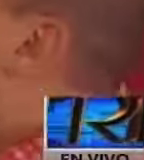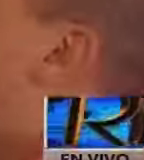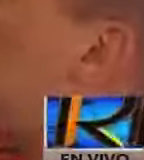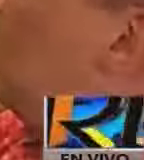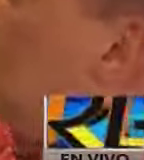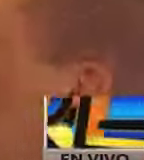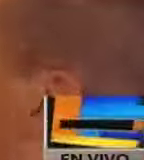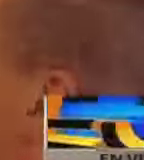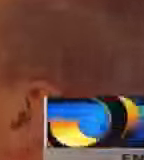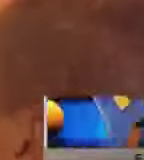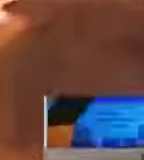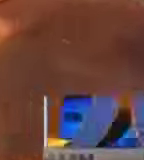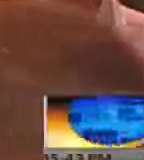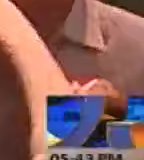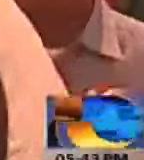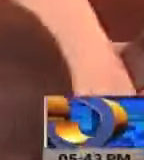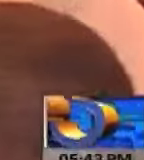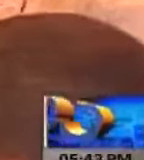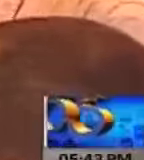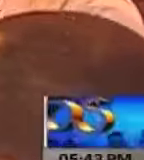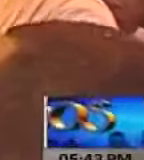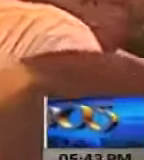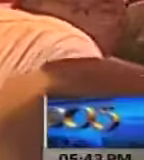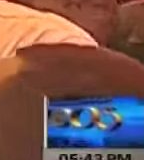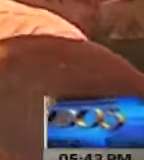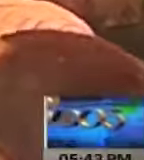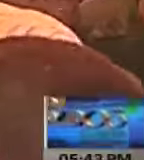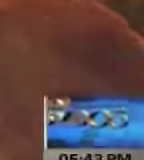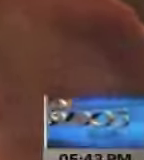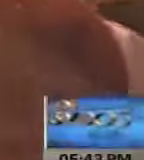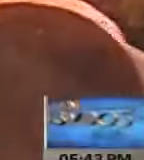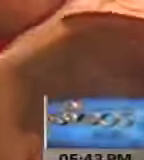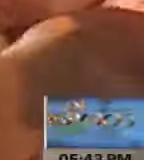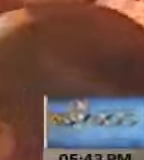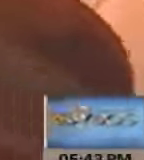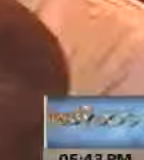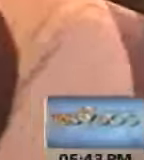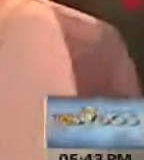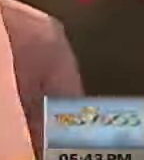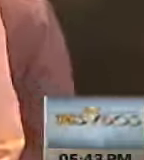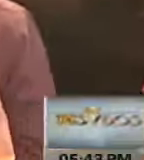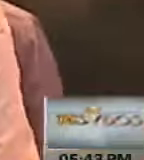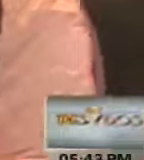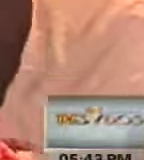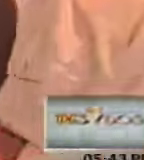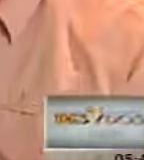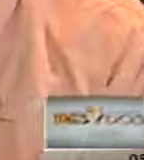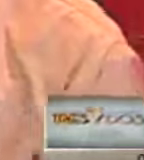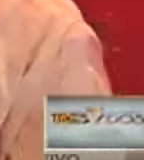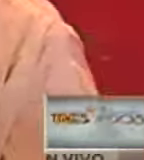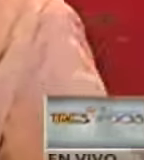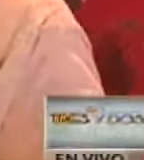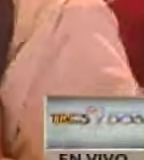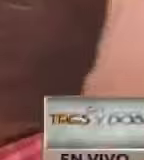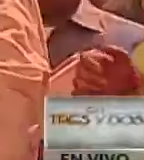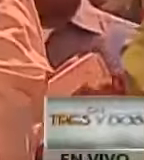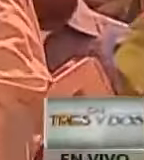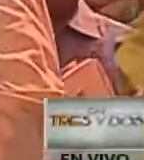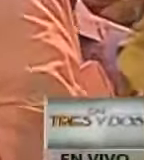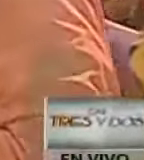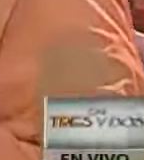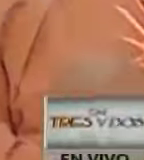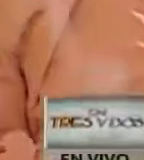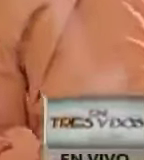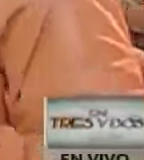el proceso para así poder combatir la guerra económica que nos ha estado